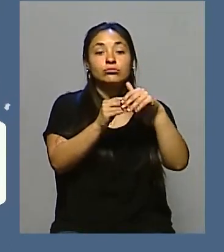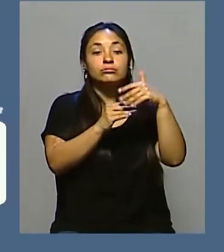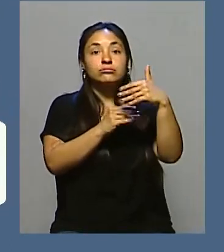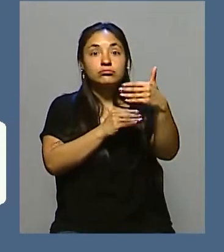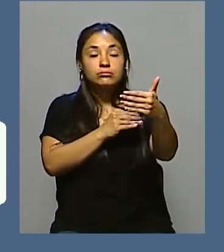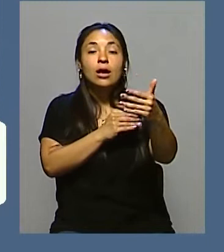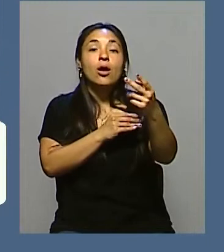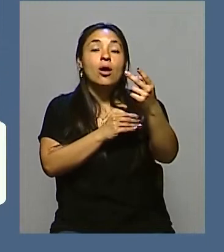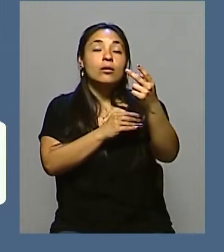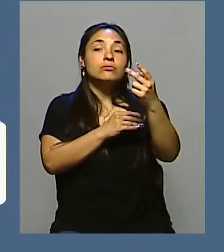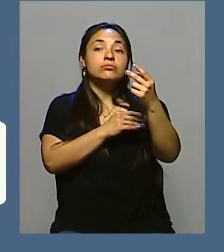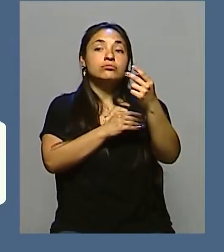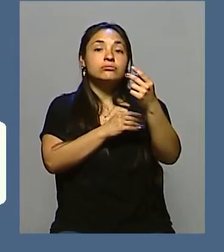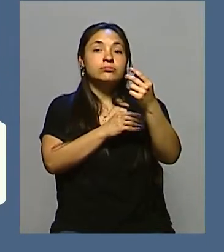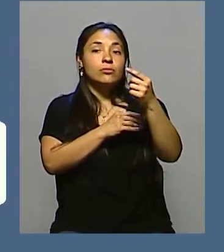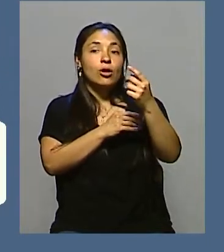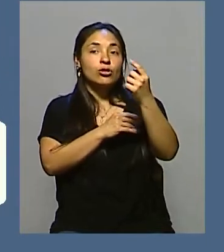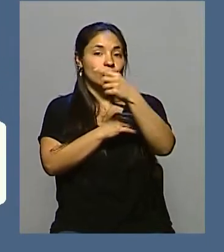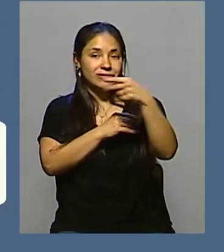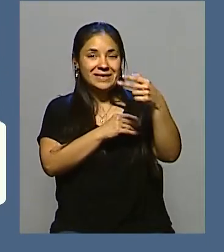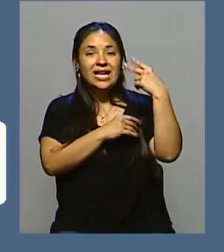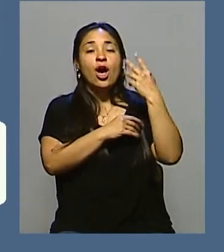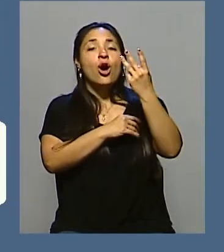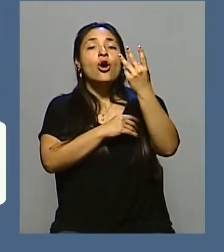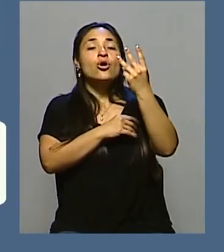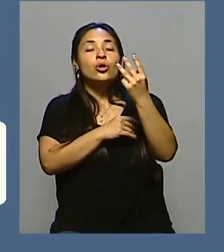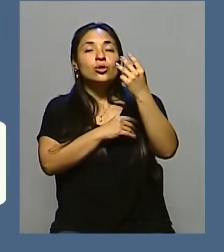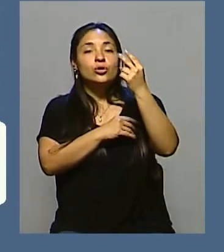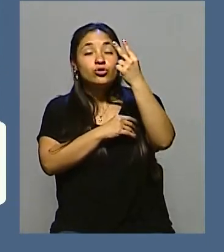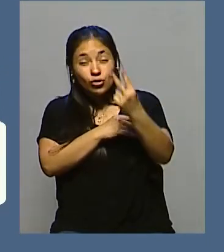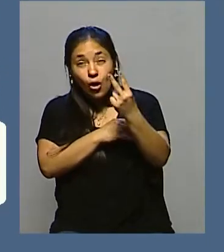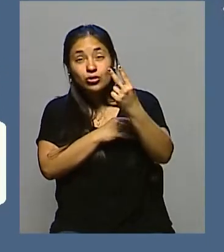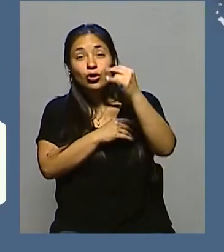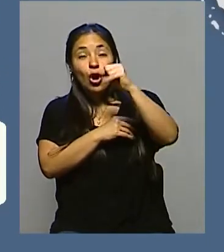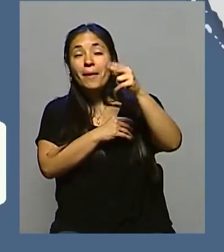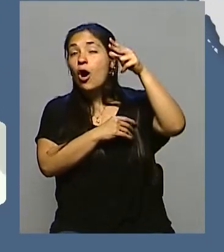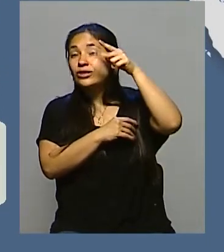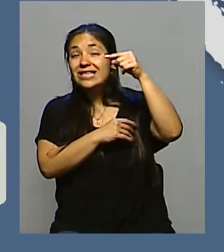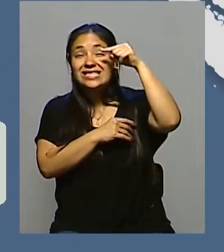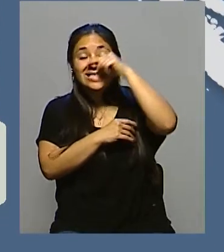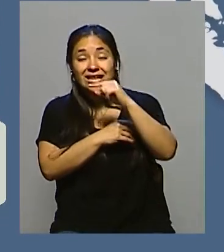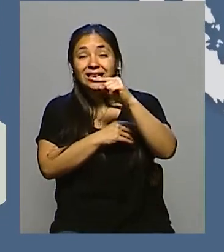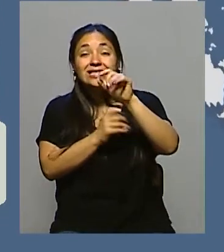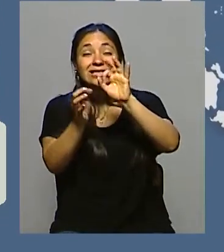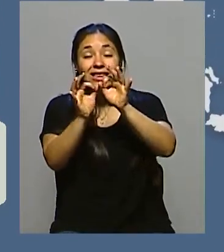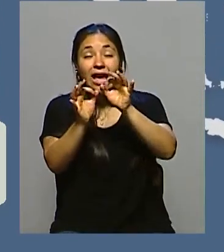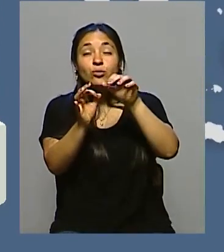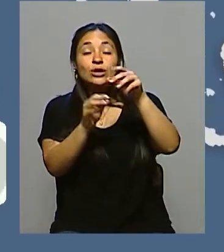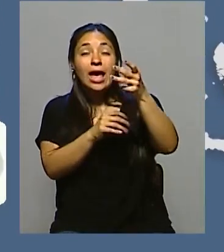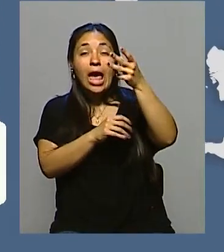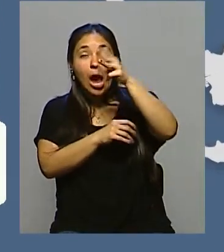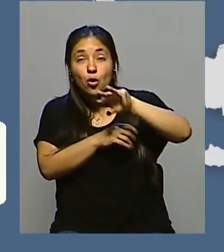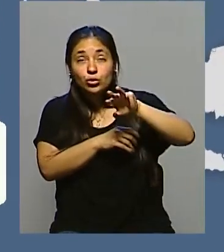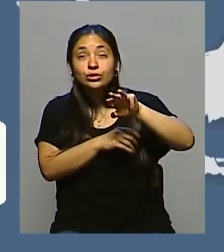Hace 2 semanas atrás a 2 euros con 87 centavos, y ahora, según la declaración del presidente